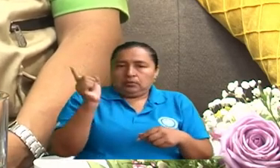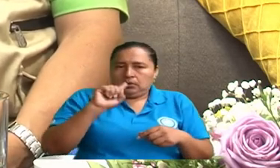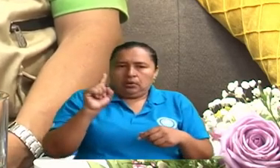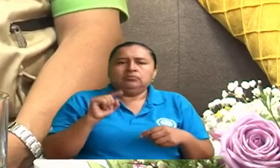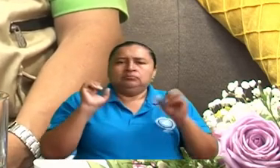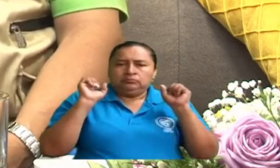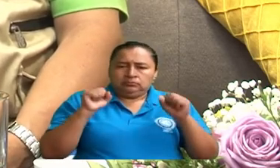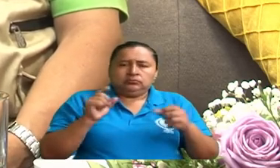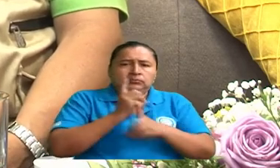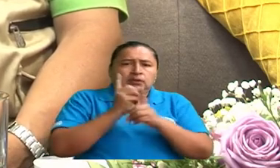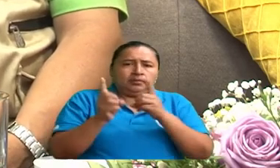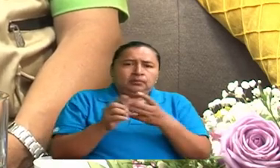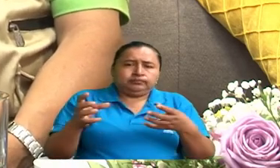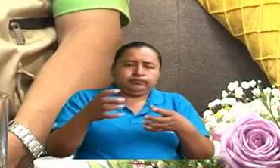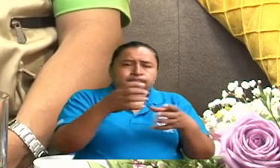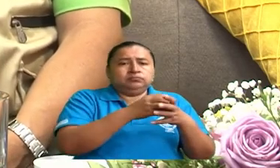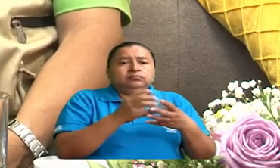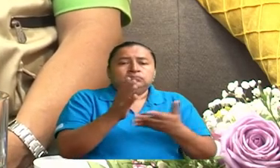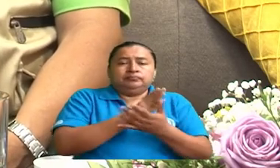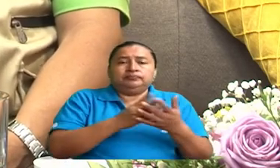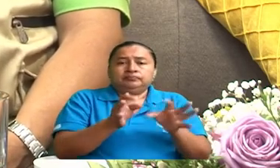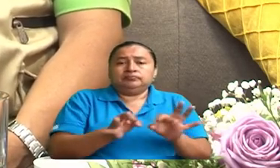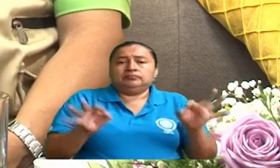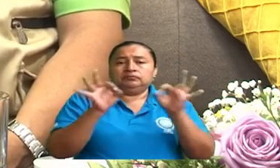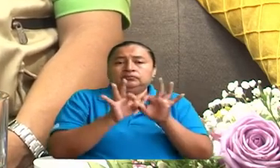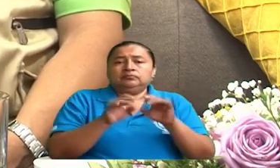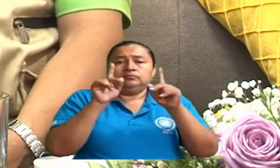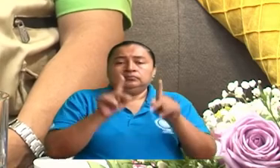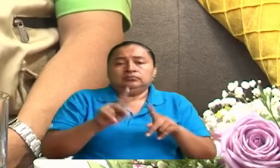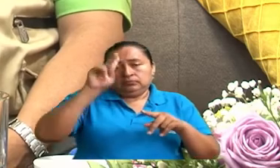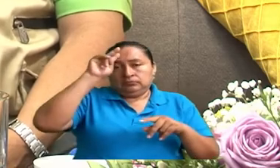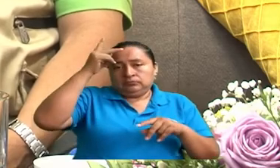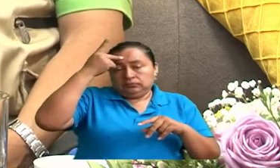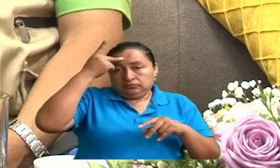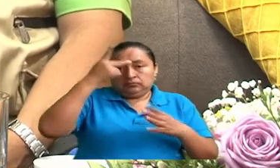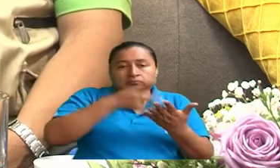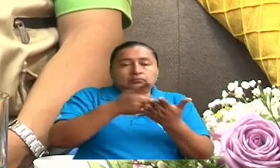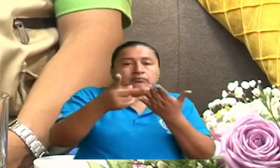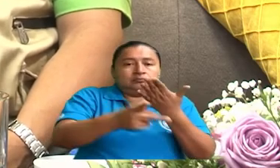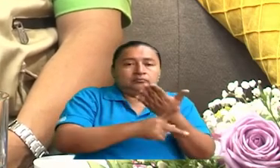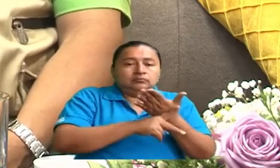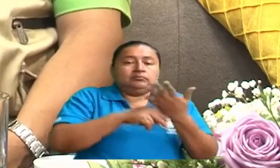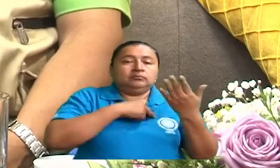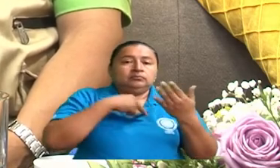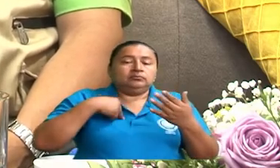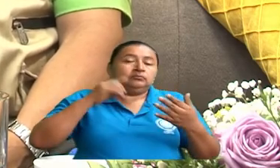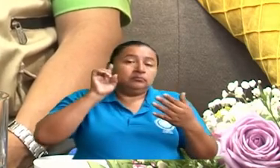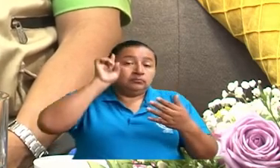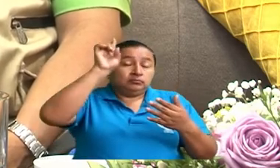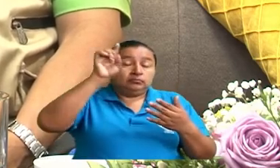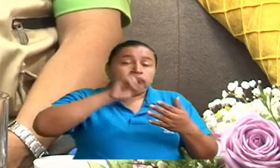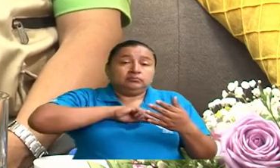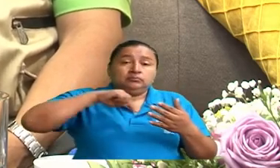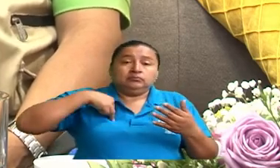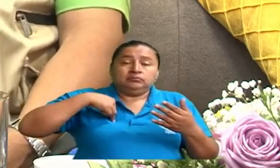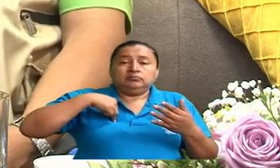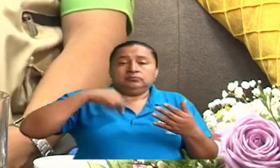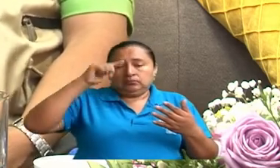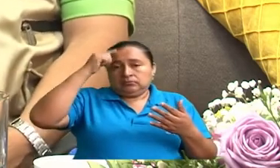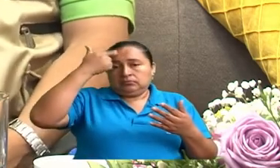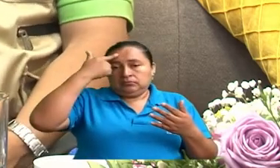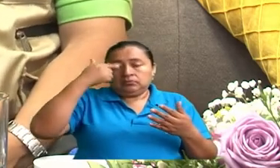¿verdad? Tenemos algo muy importante que son las políticas, los programas que está desarrollando nuestro gobierno, los